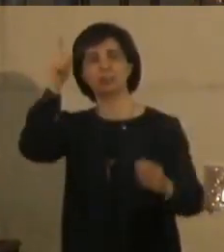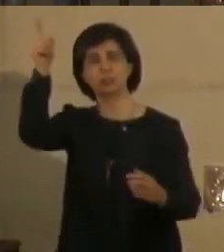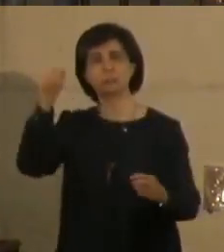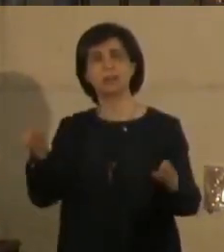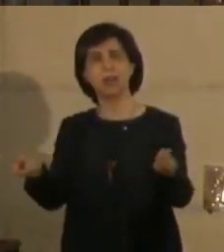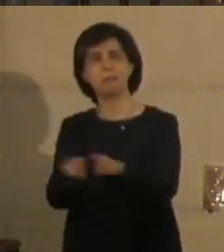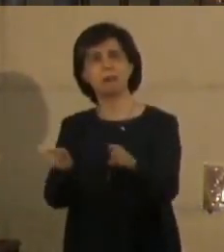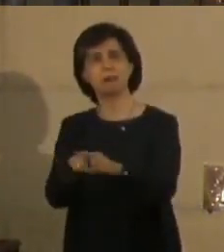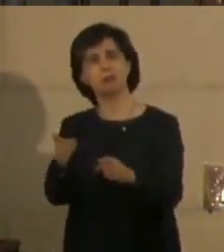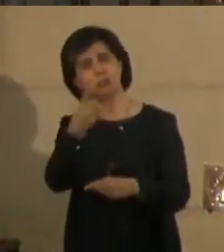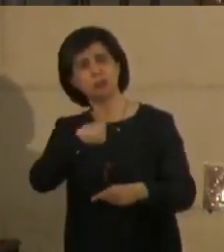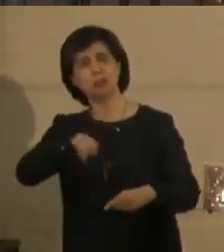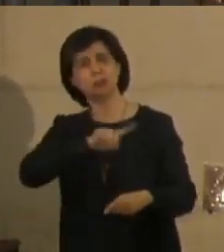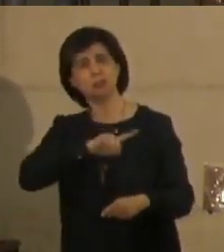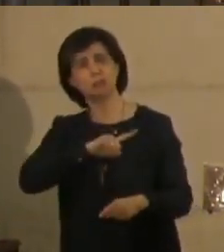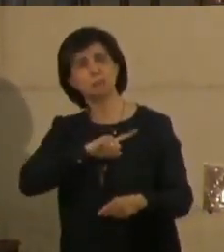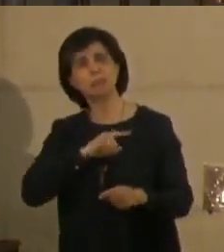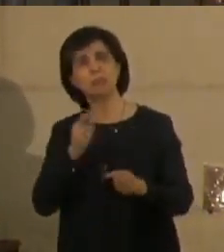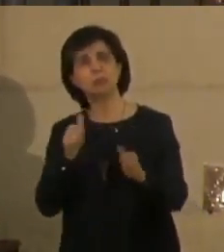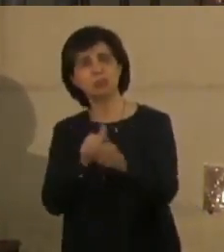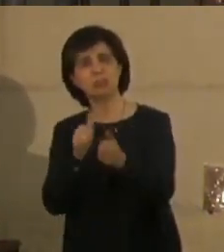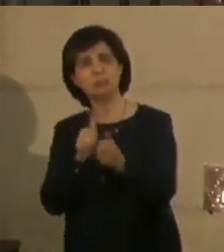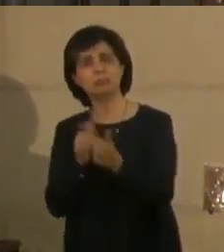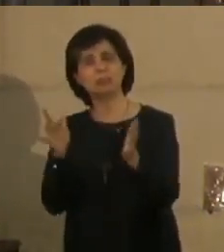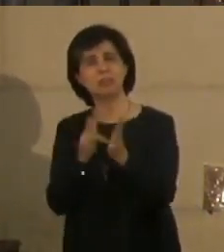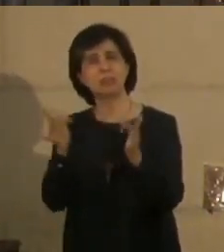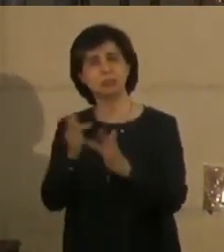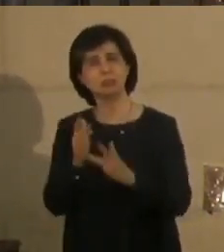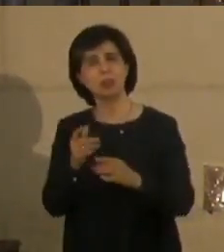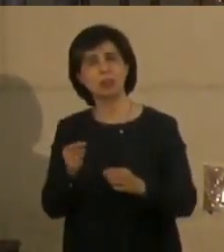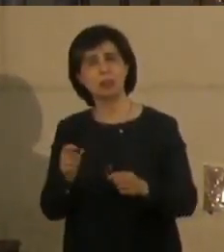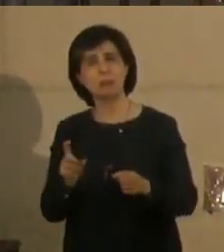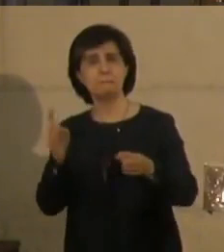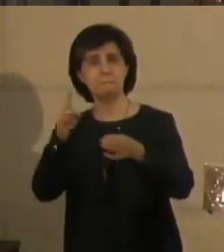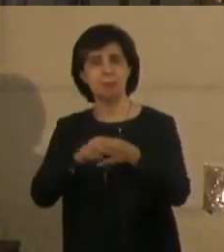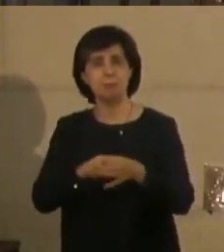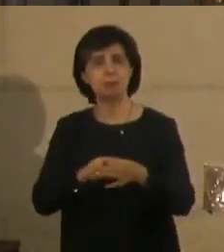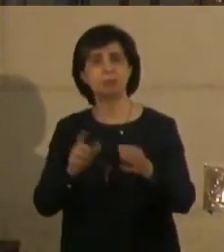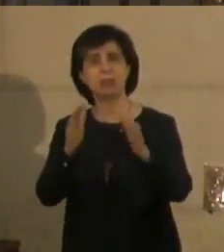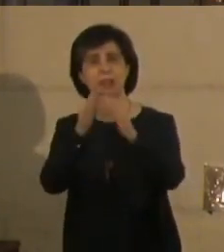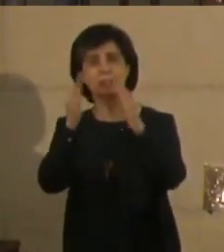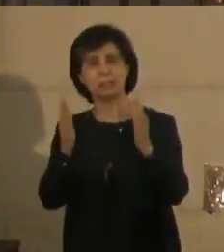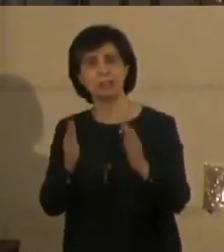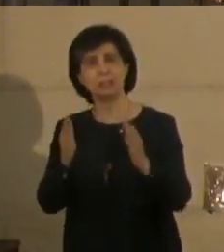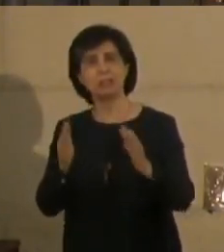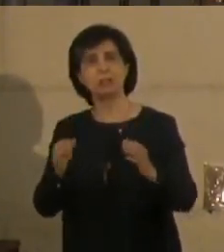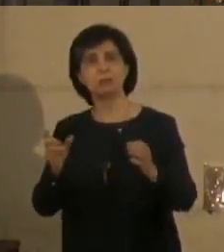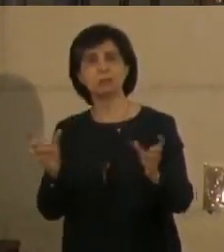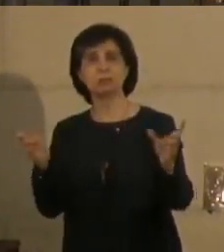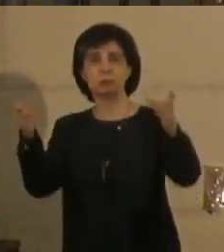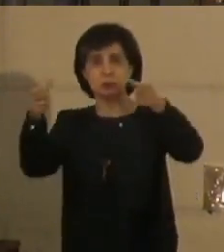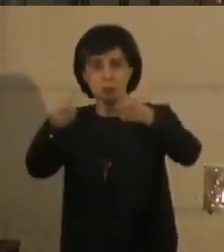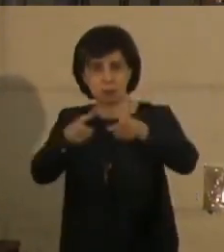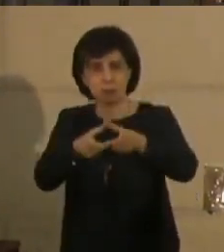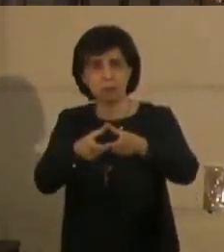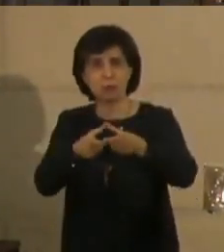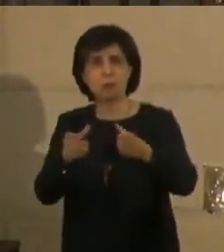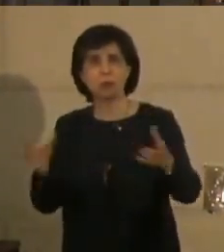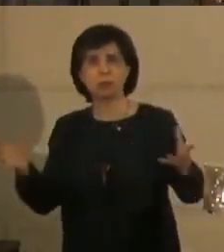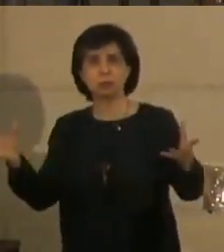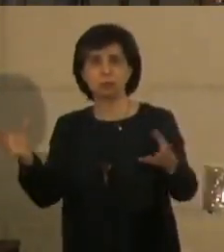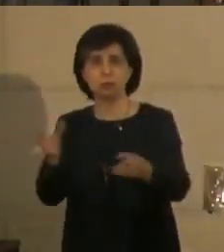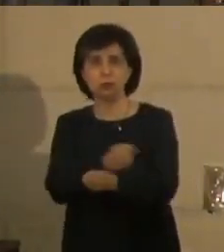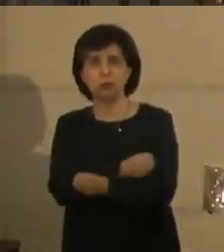Y hermanos, nosotros, los discípulos de Cristo, los miembros de la Iglesia, somos ese grupo que en todas